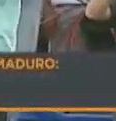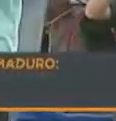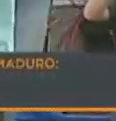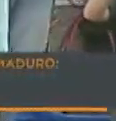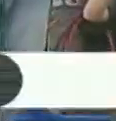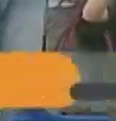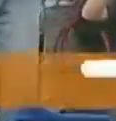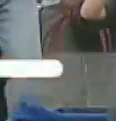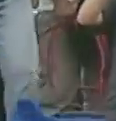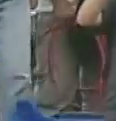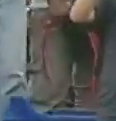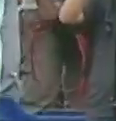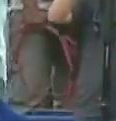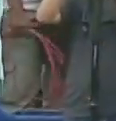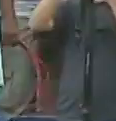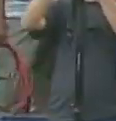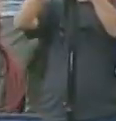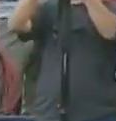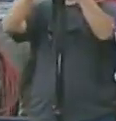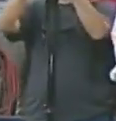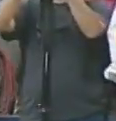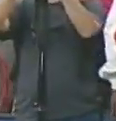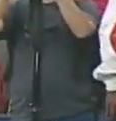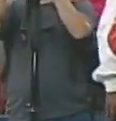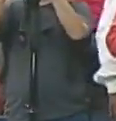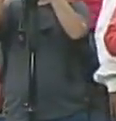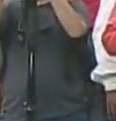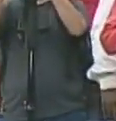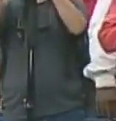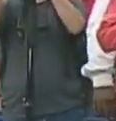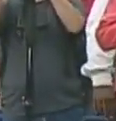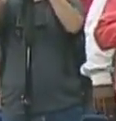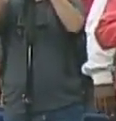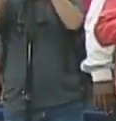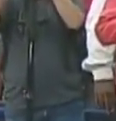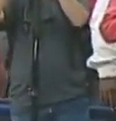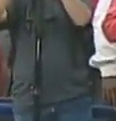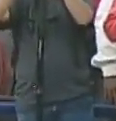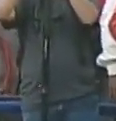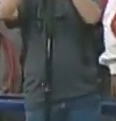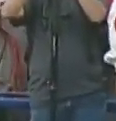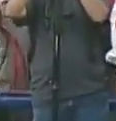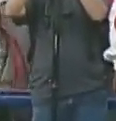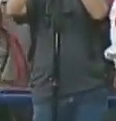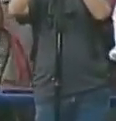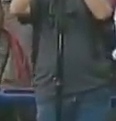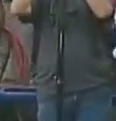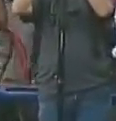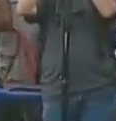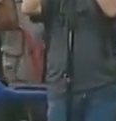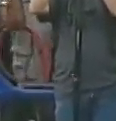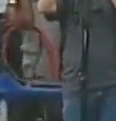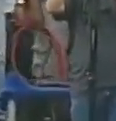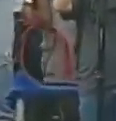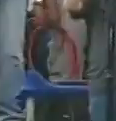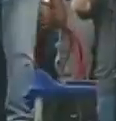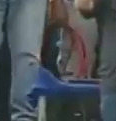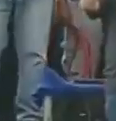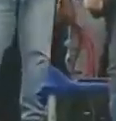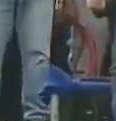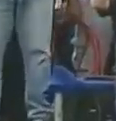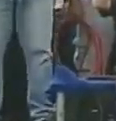quiero llevarme las bendiciones de las montañas de los ríos del cielo